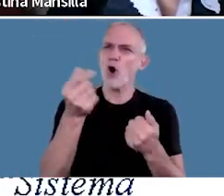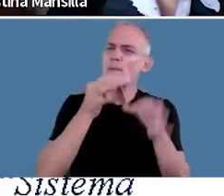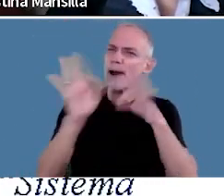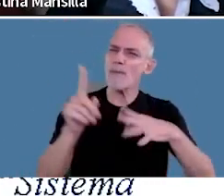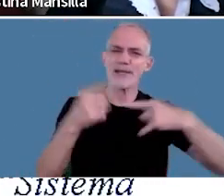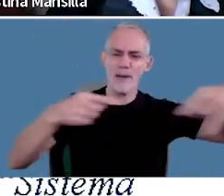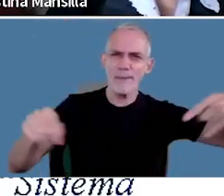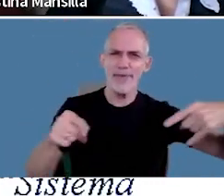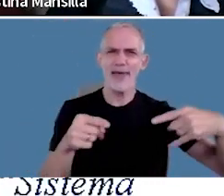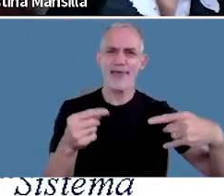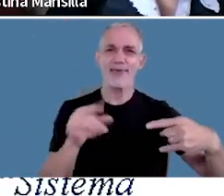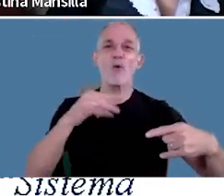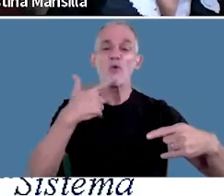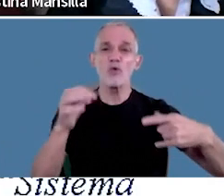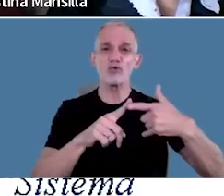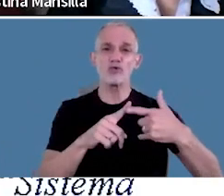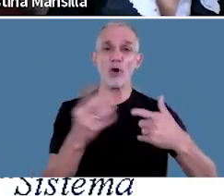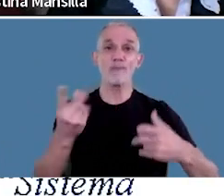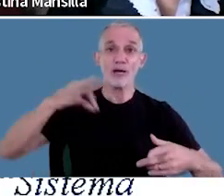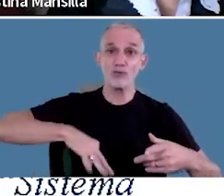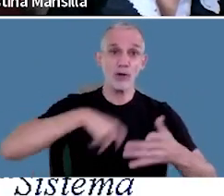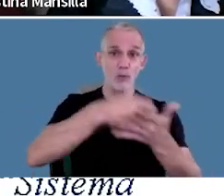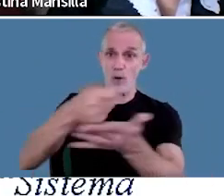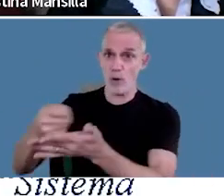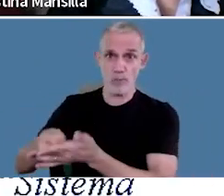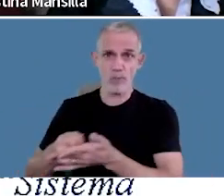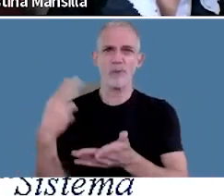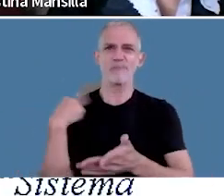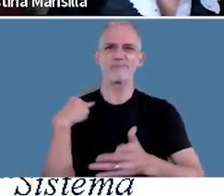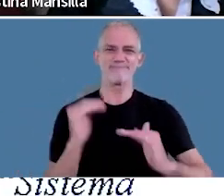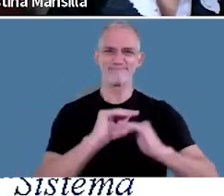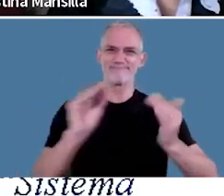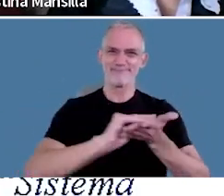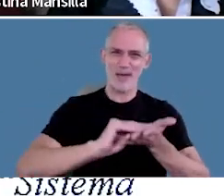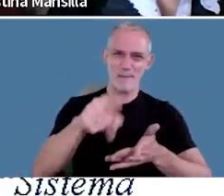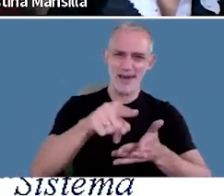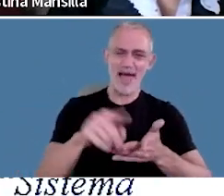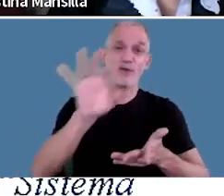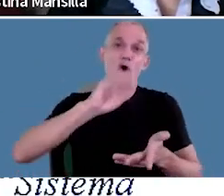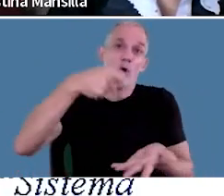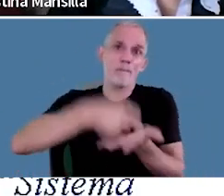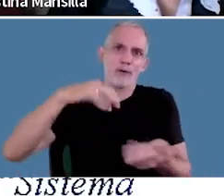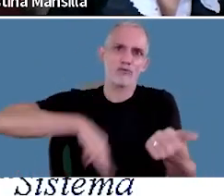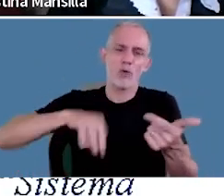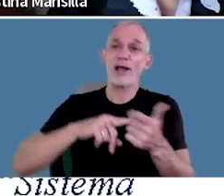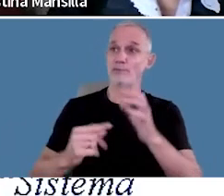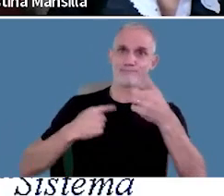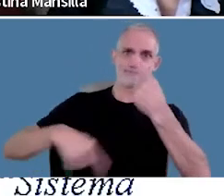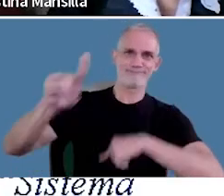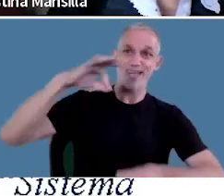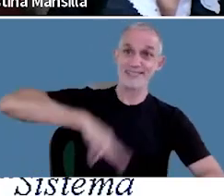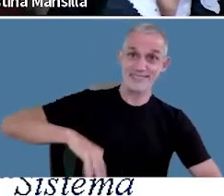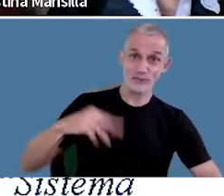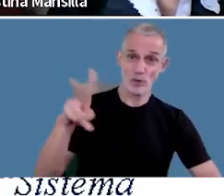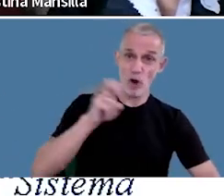uso, remuneraciones abonadas al personal en relación de dependencia o remuneraciones recibidas, consumos